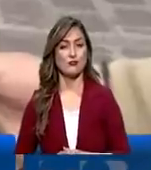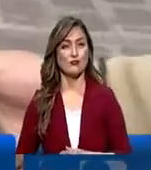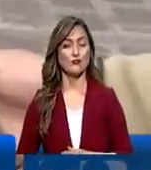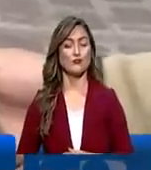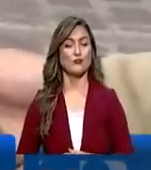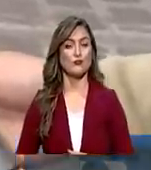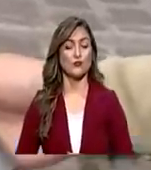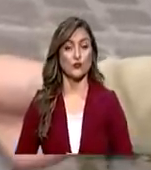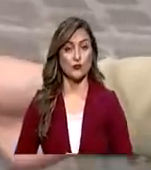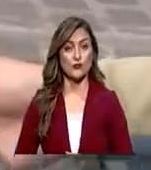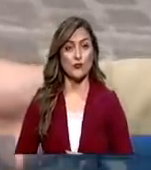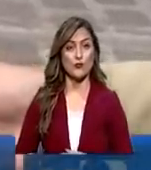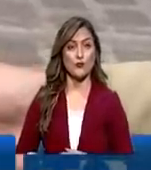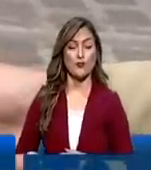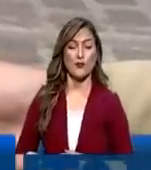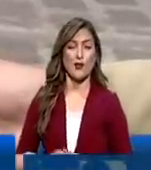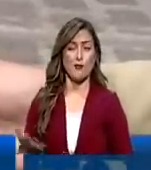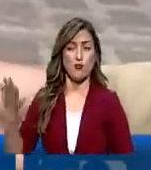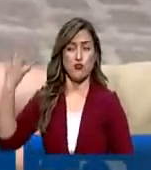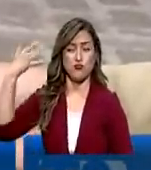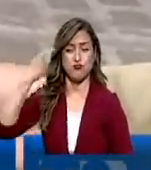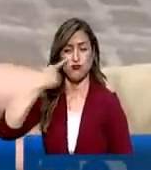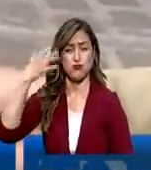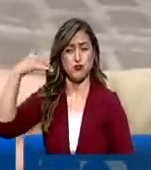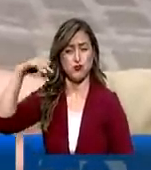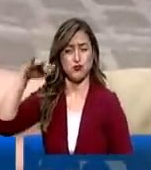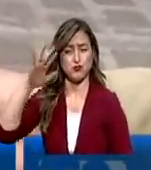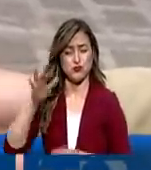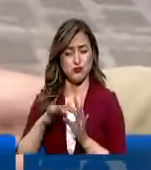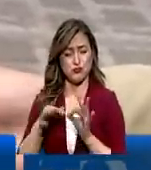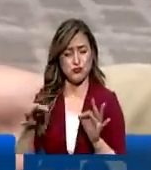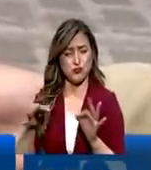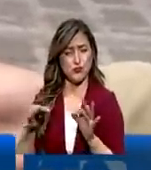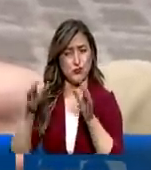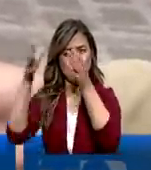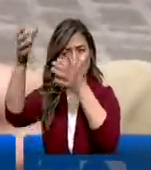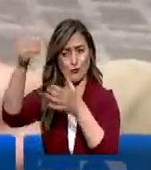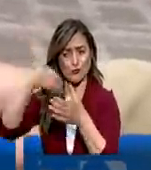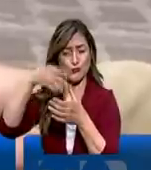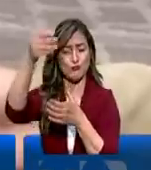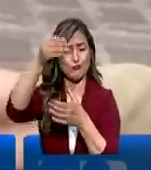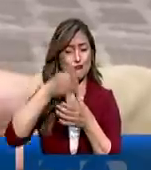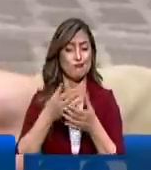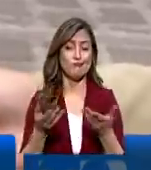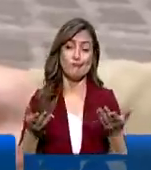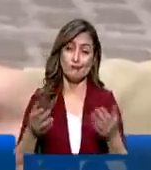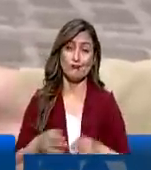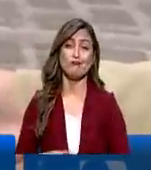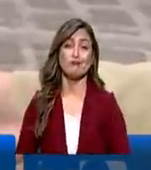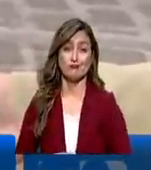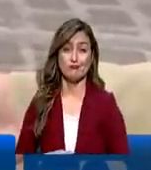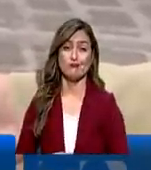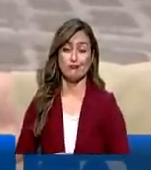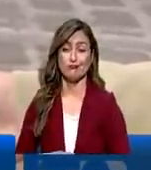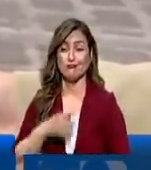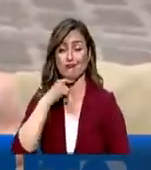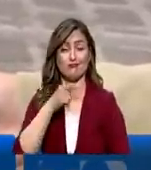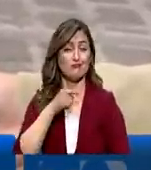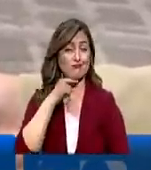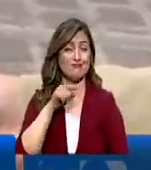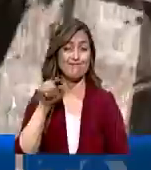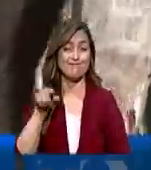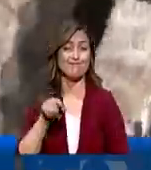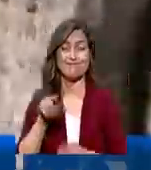Eso ya deberían de haber limpiado hace rato y eso sí, ahí verdad que da un mal aspecto